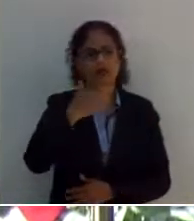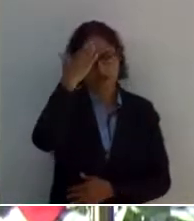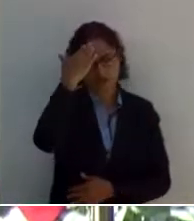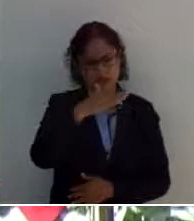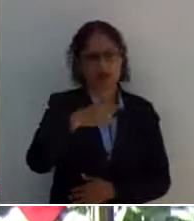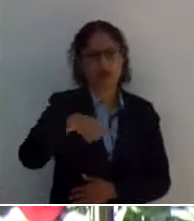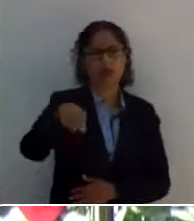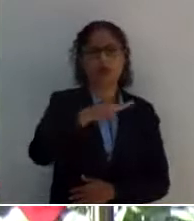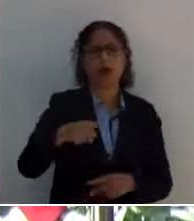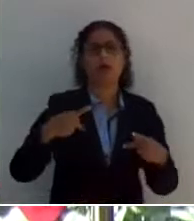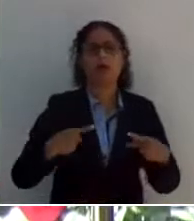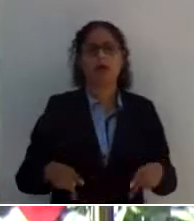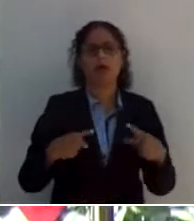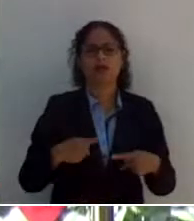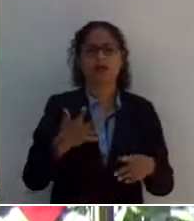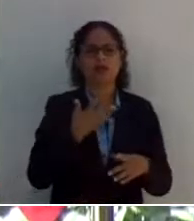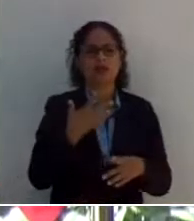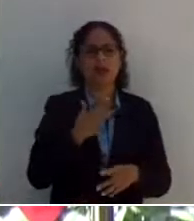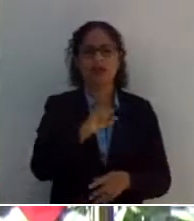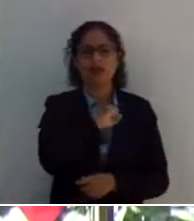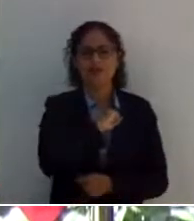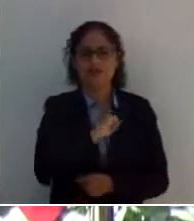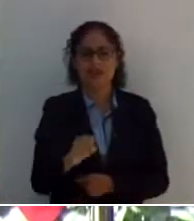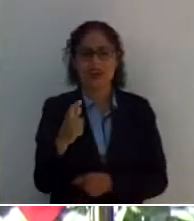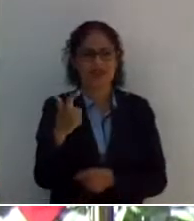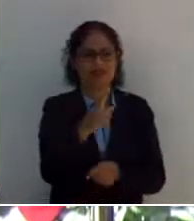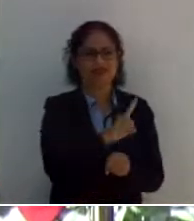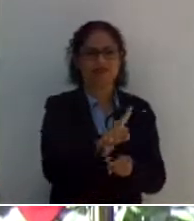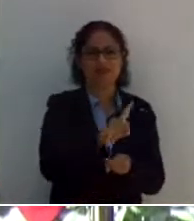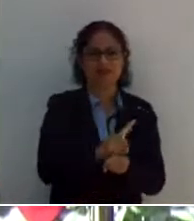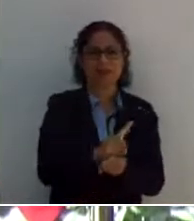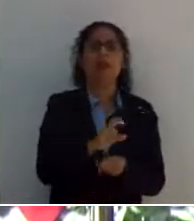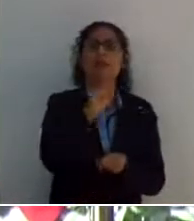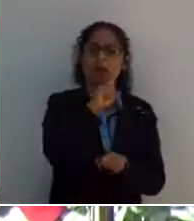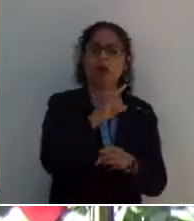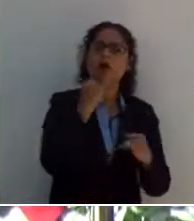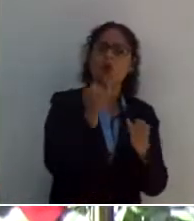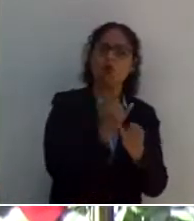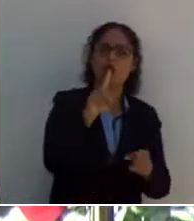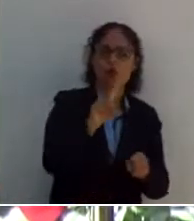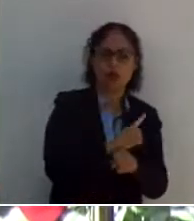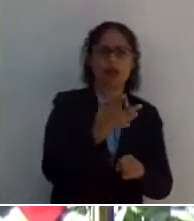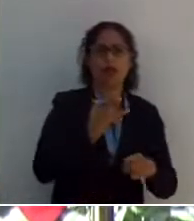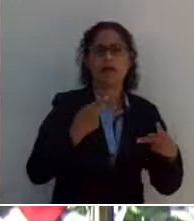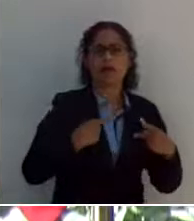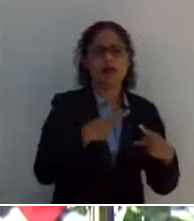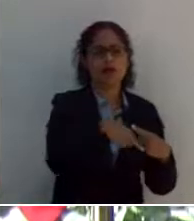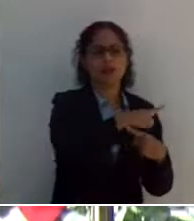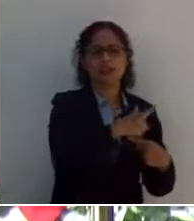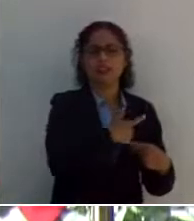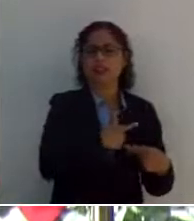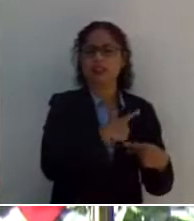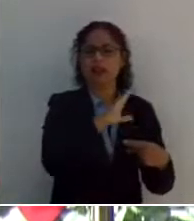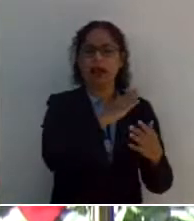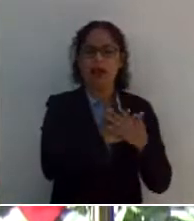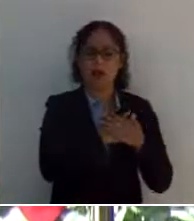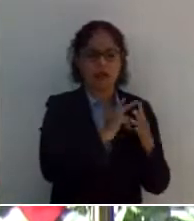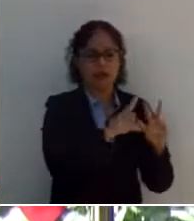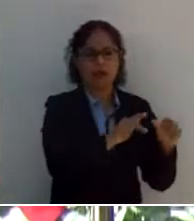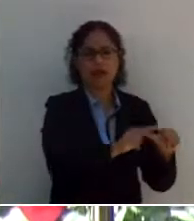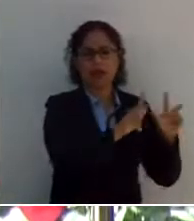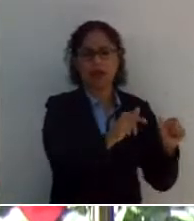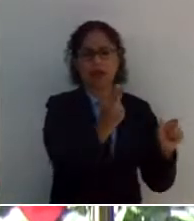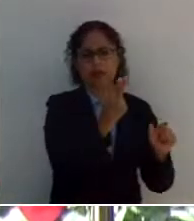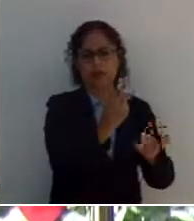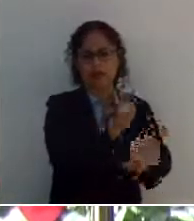dedicada exclusivamente a cometer delitos, pero también habremos personas entregadas a construir un entorno de paz donde puedan vivir nuestros